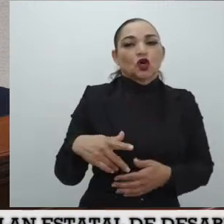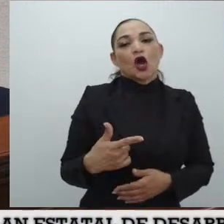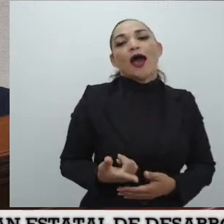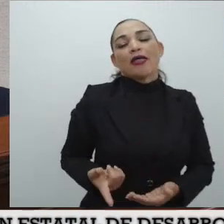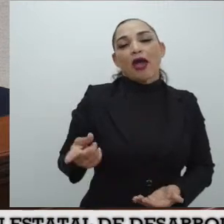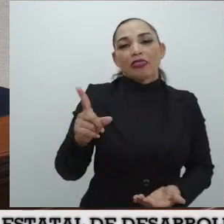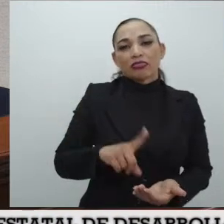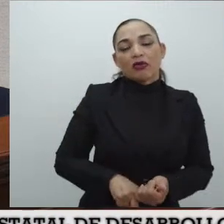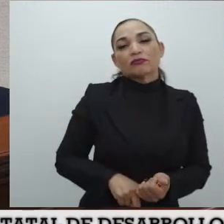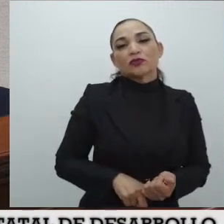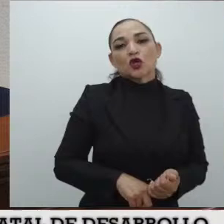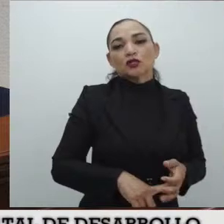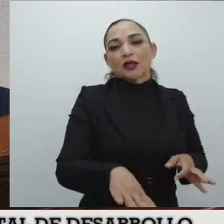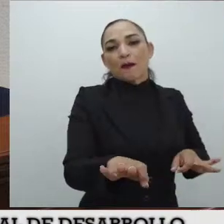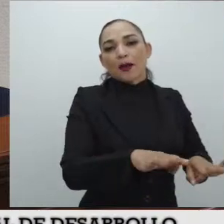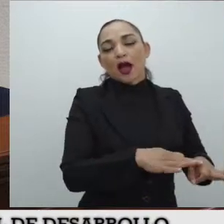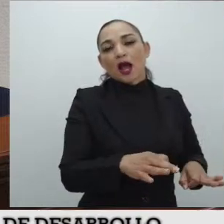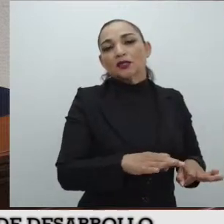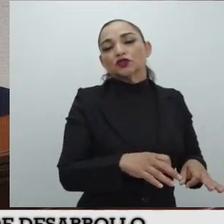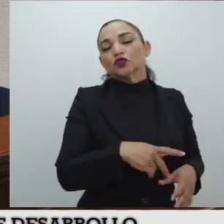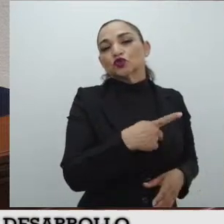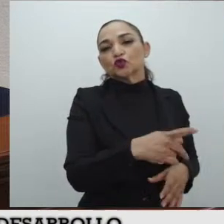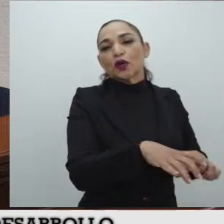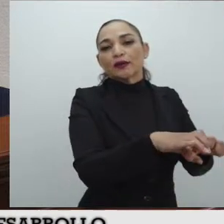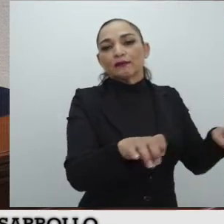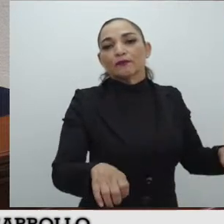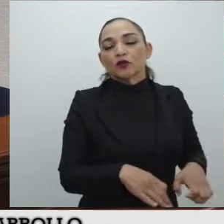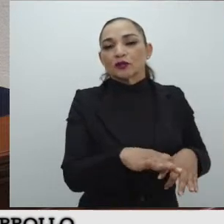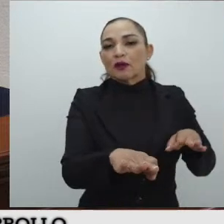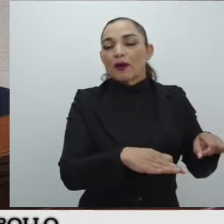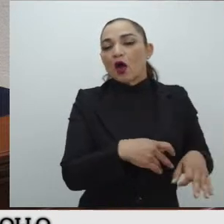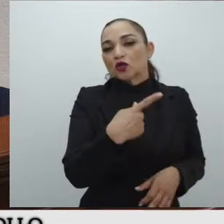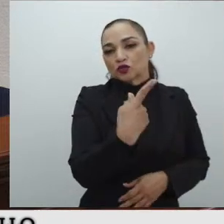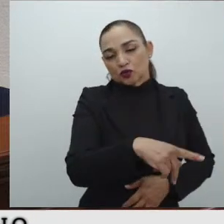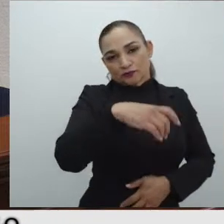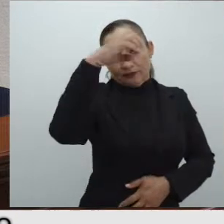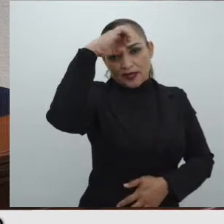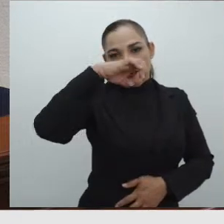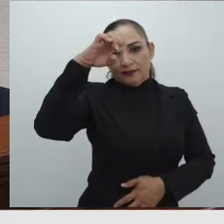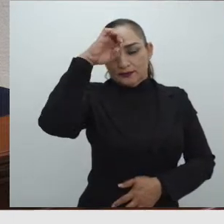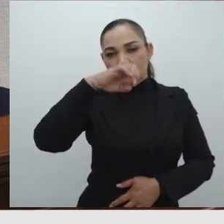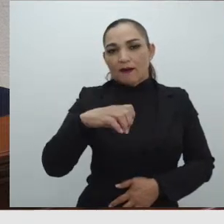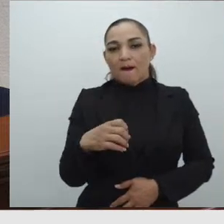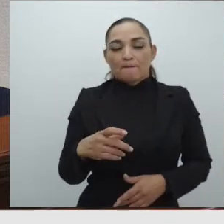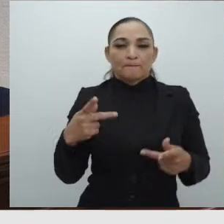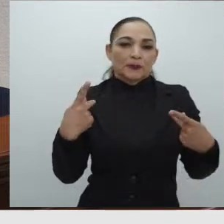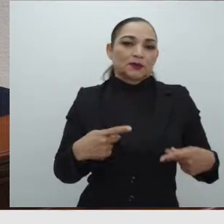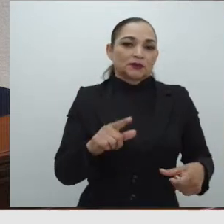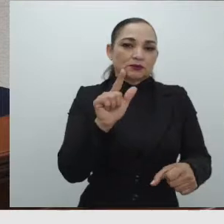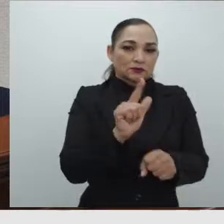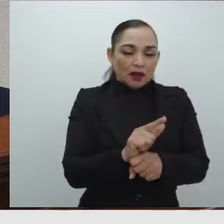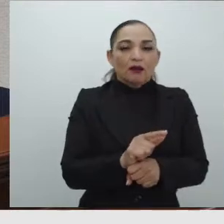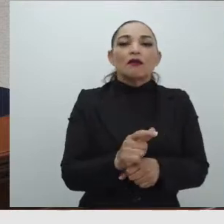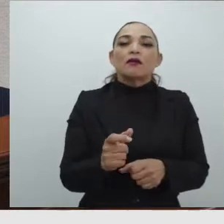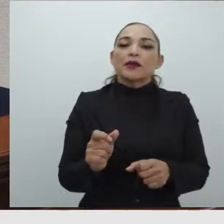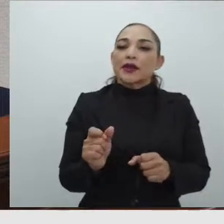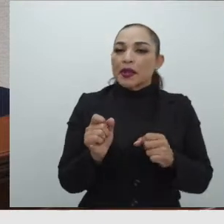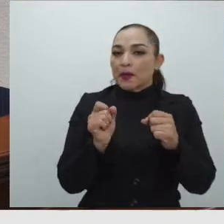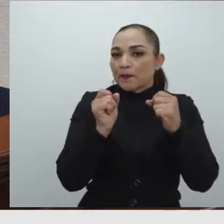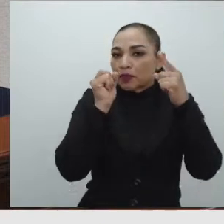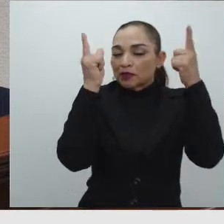lo acompañan y desde luego de su experiencia personal reconocida en el servicio